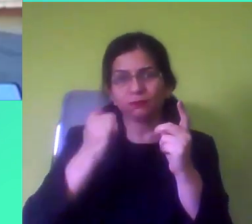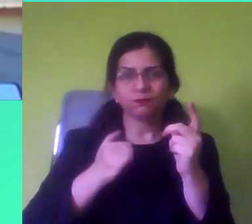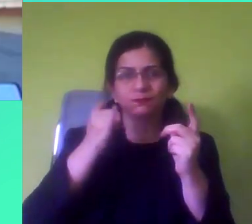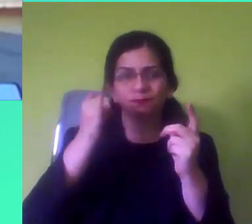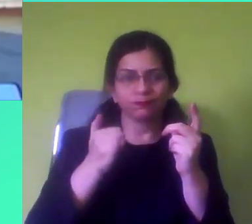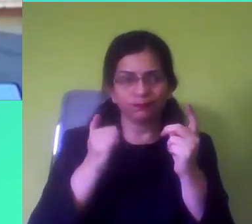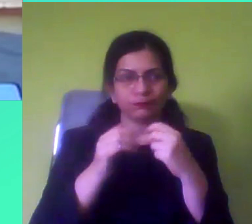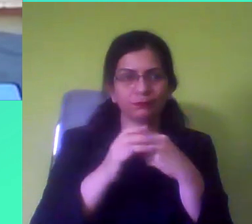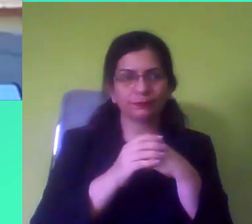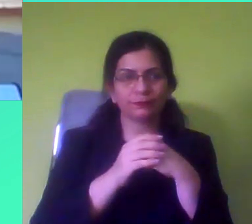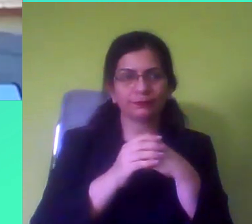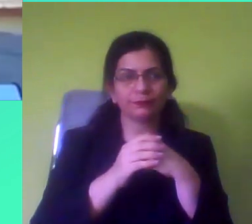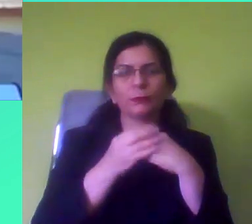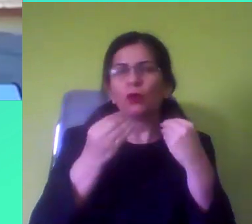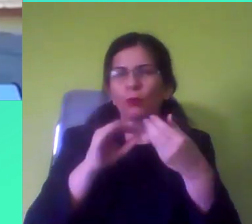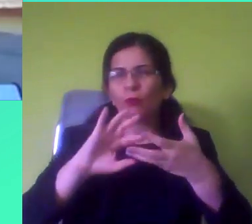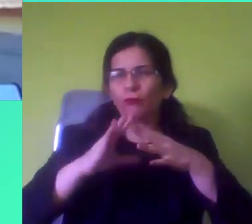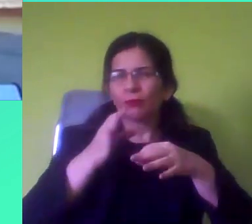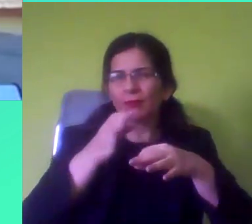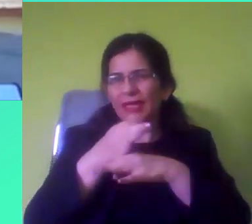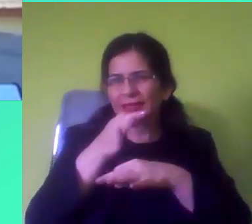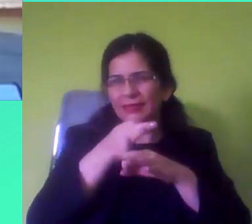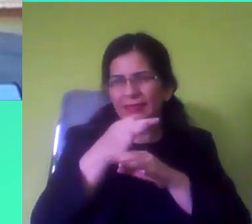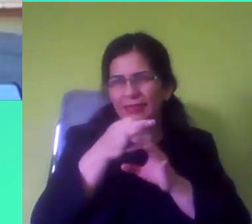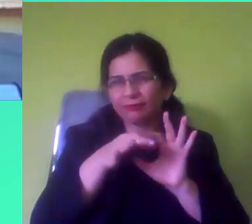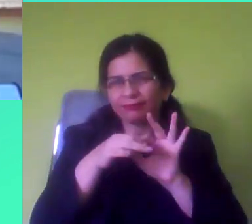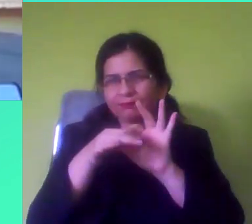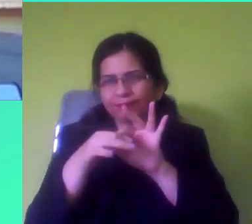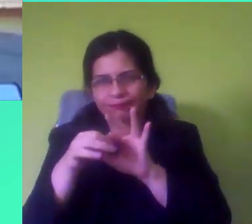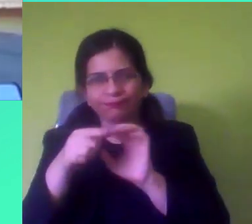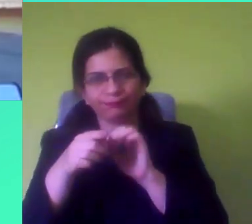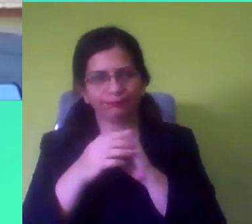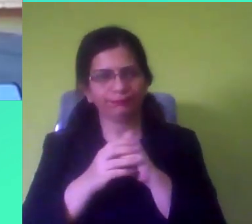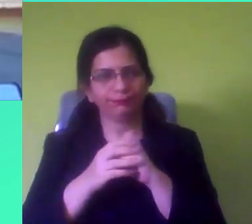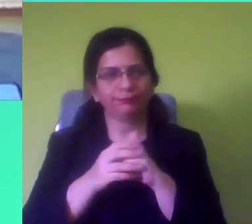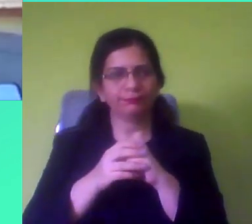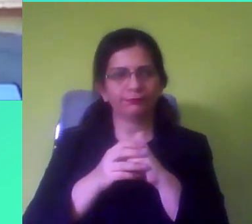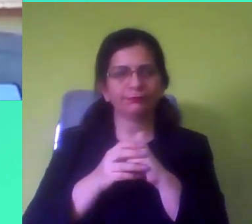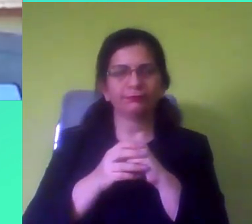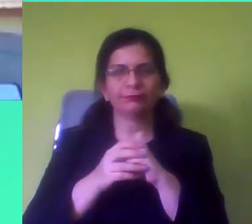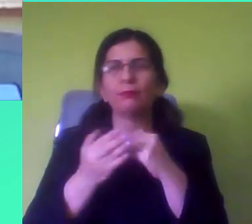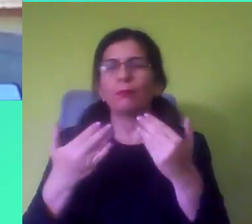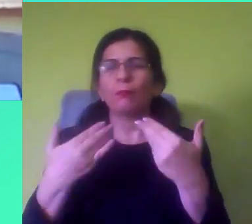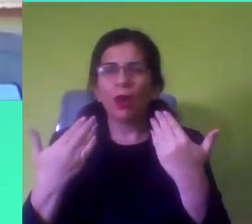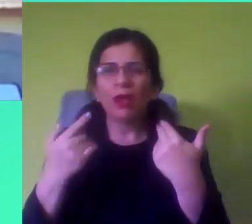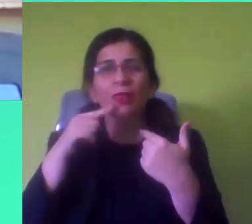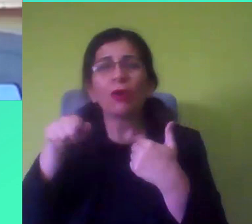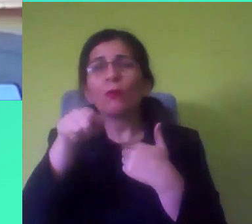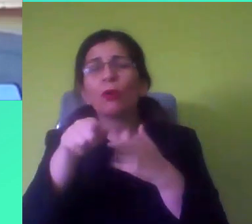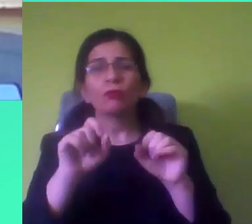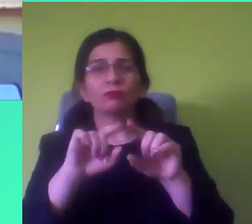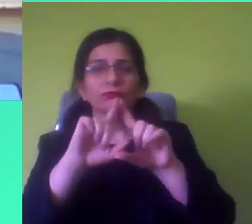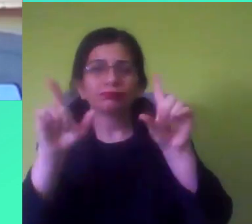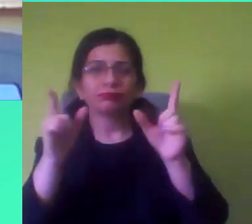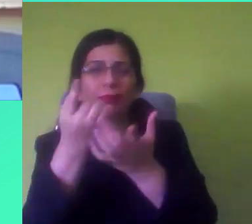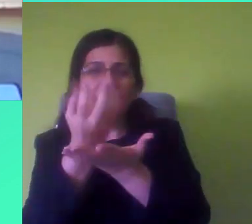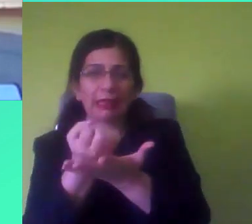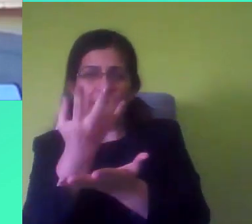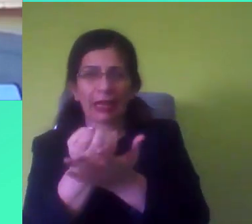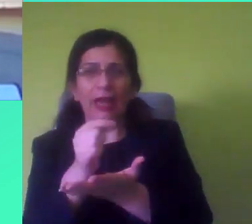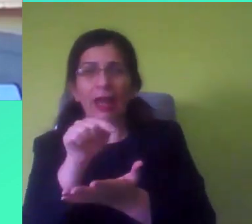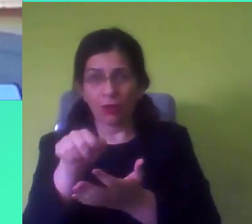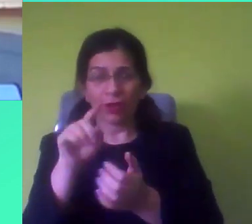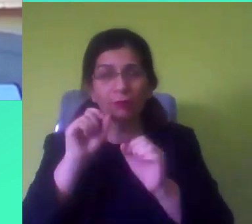secuencia didáctica y que también recibieron o se pueden descargar en el marco de